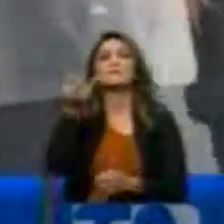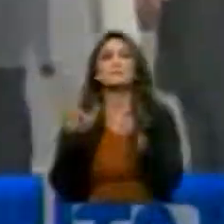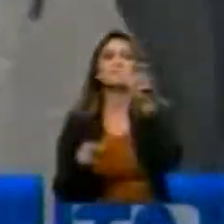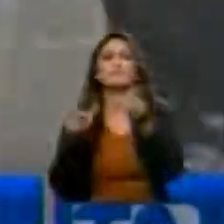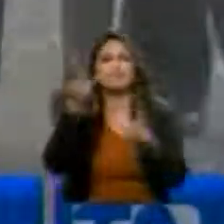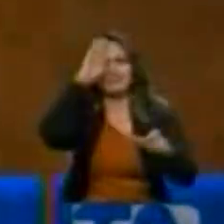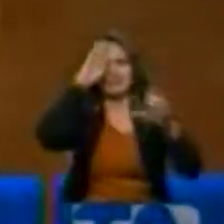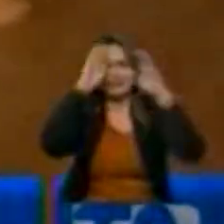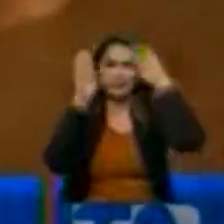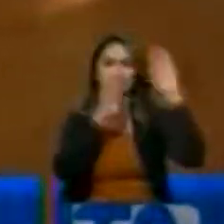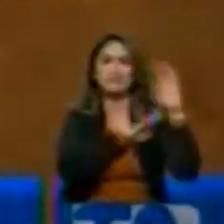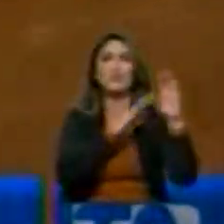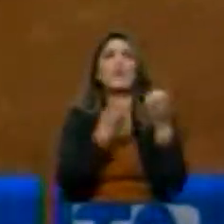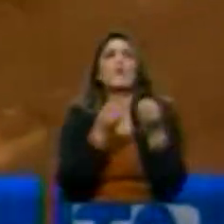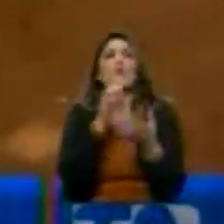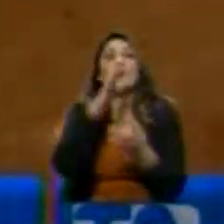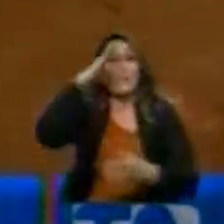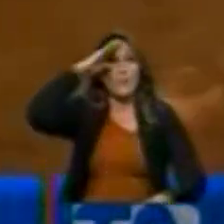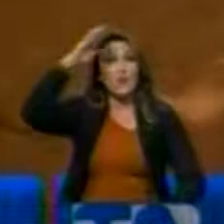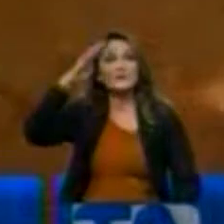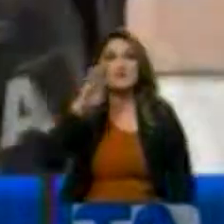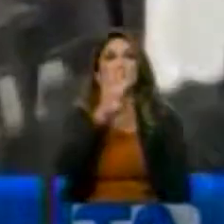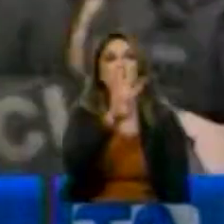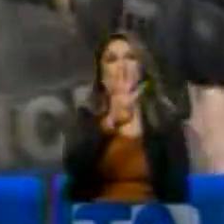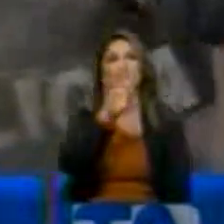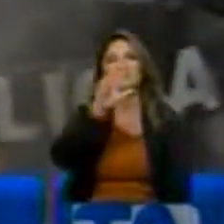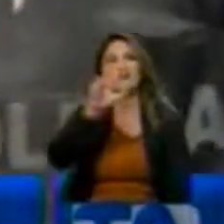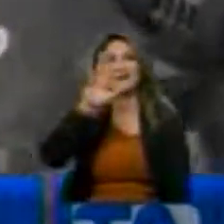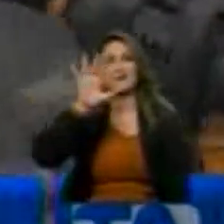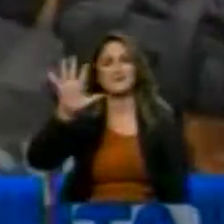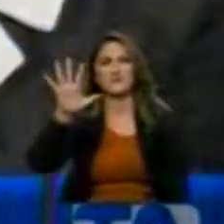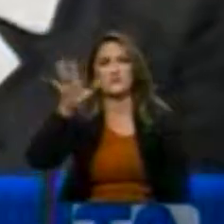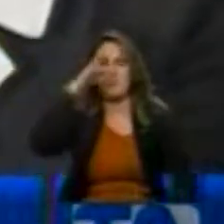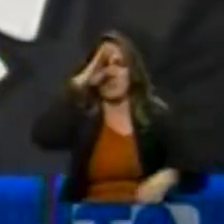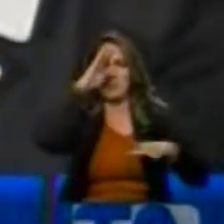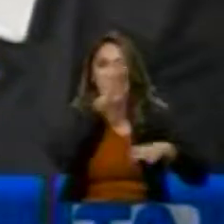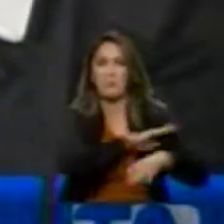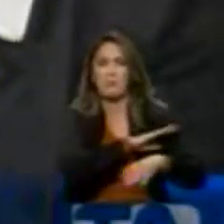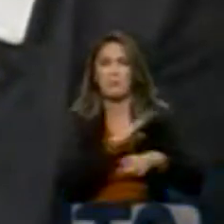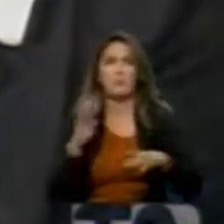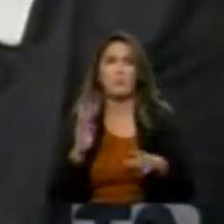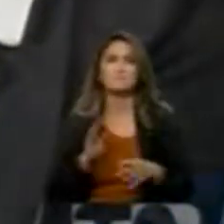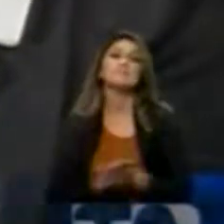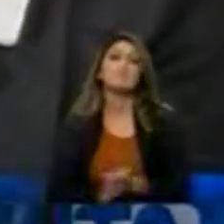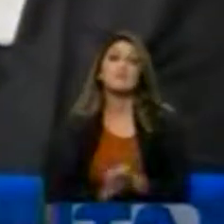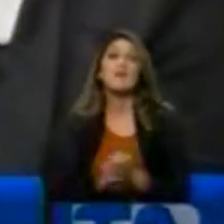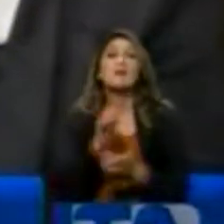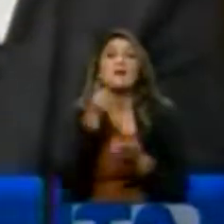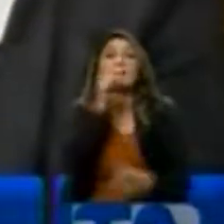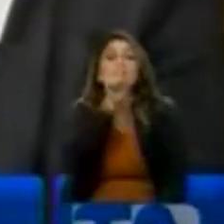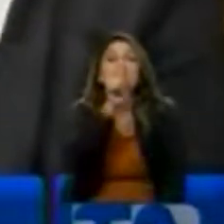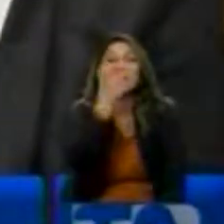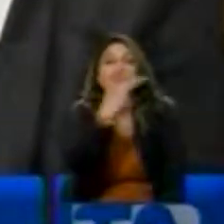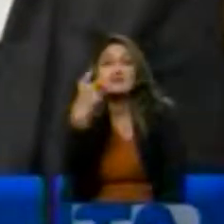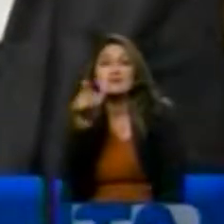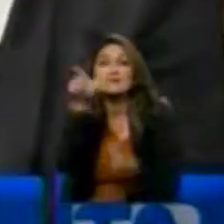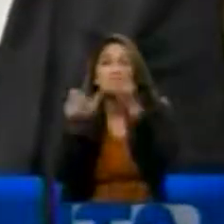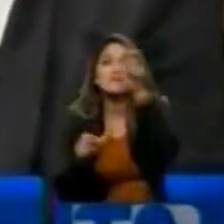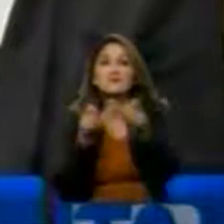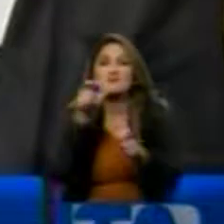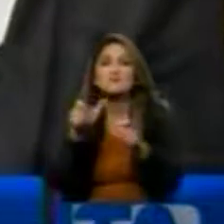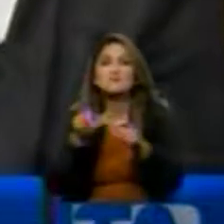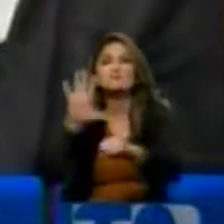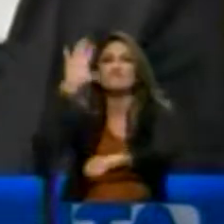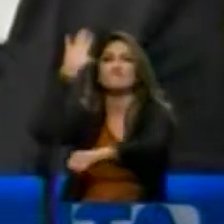son policías y 1.330 personas fueron aprehendidas. La gran mayoría han recuperado en algunas horas su